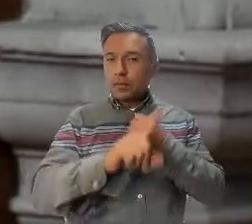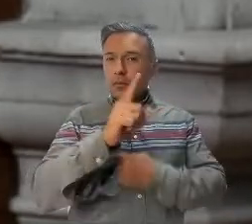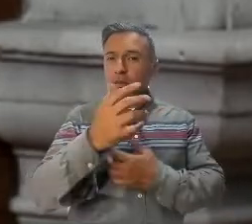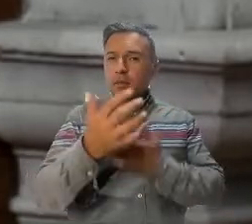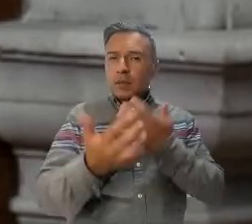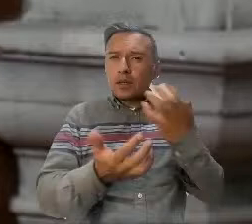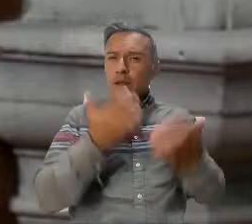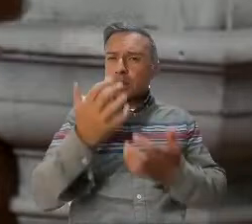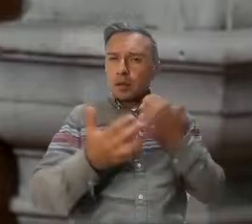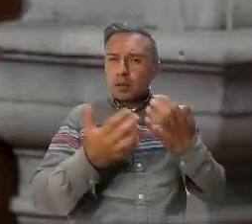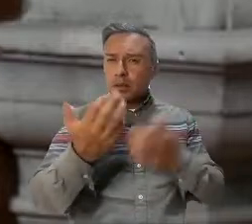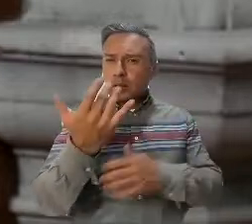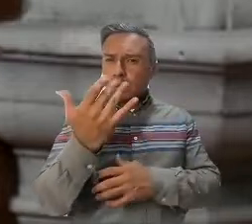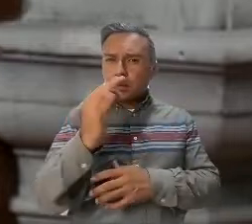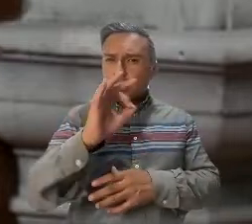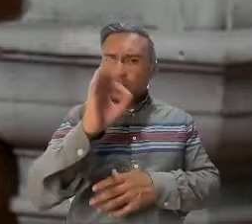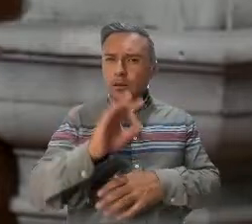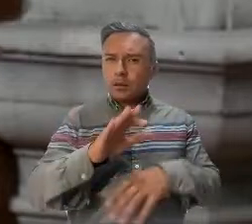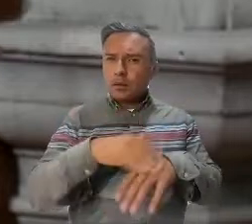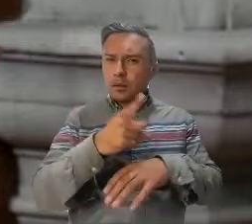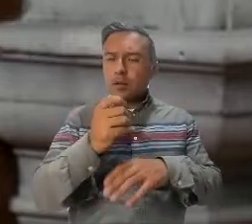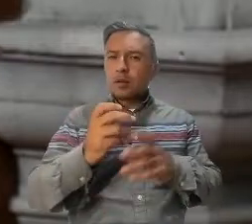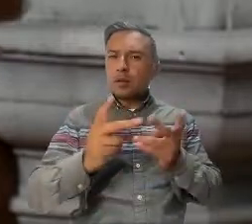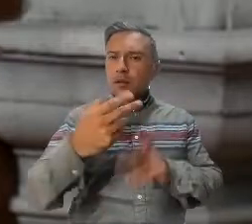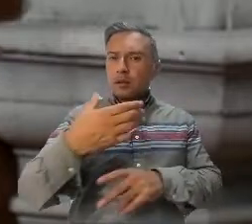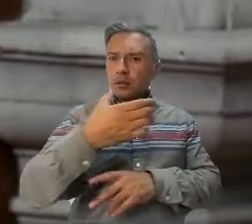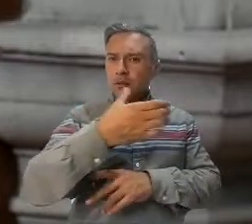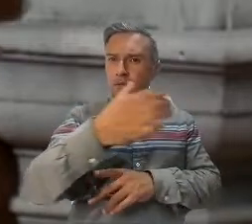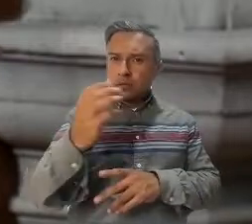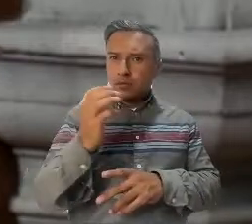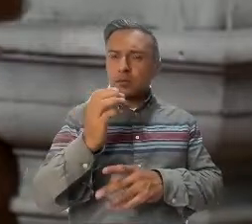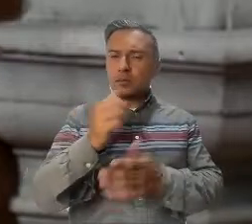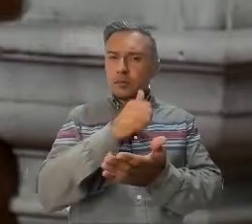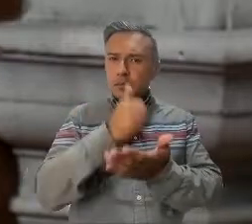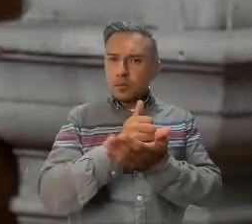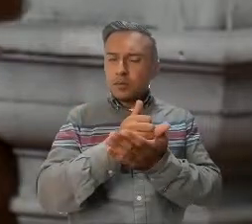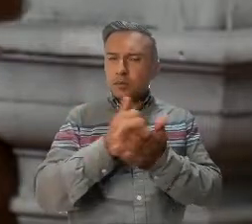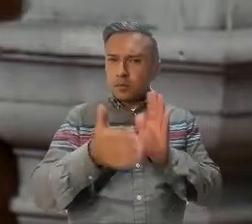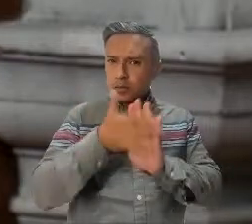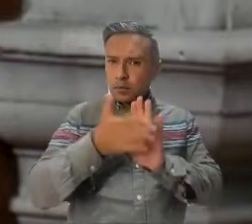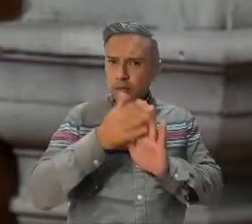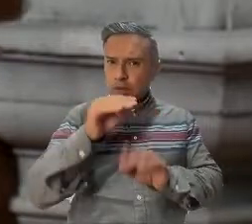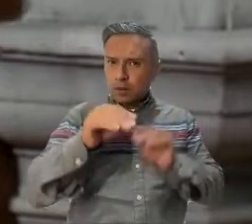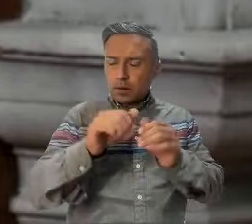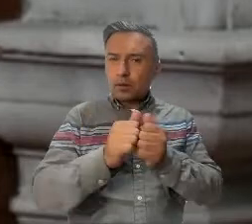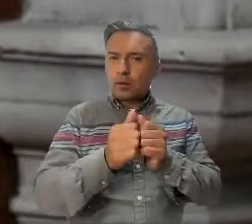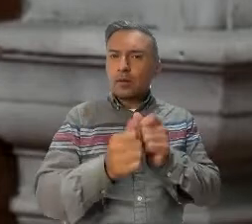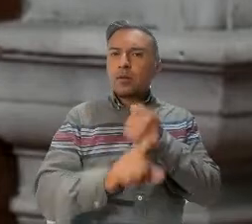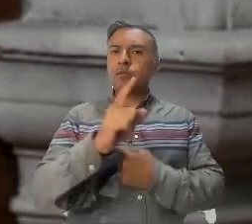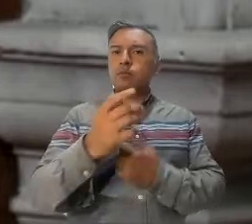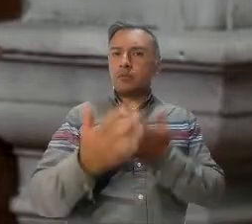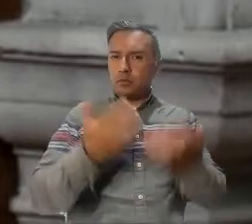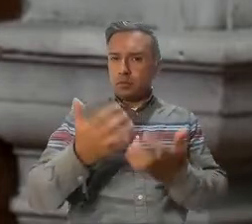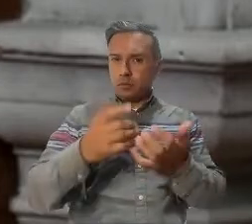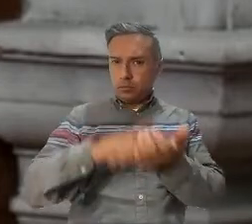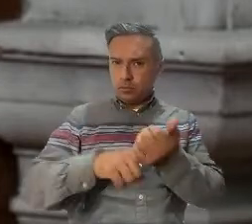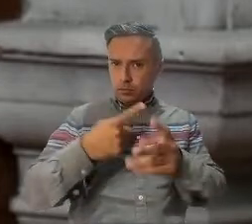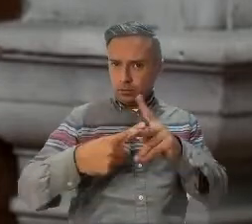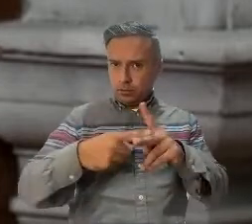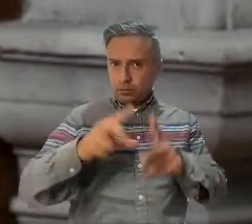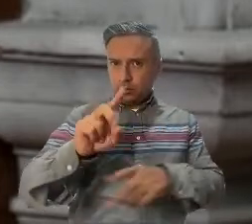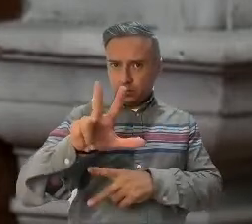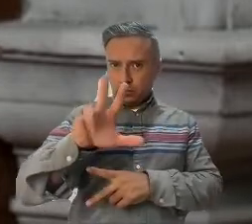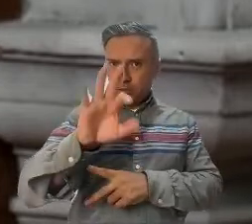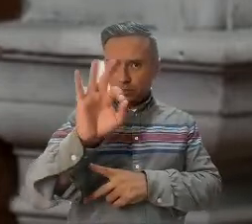producen por actividades agropecuarias y de urbanización, ocupando el 38%, junto con las acciones